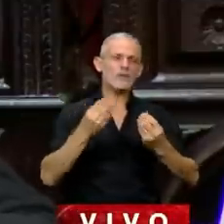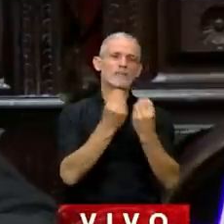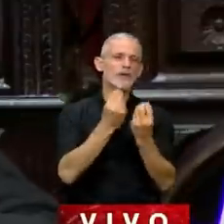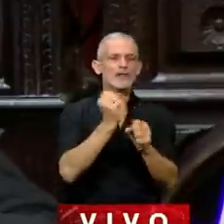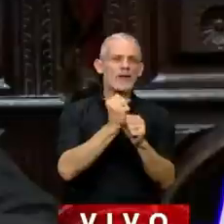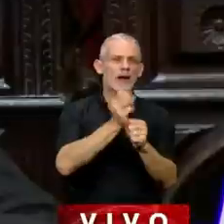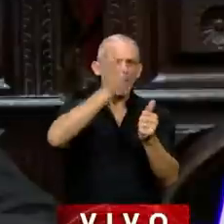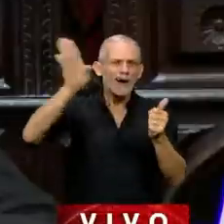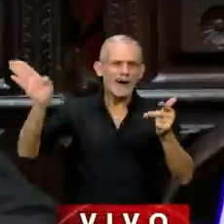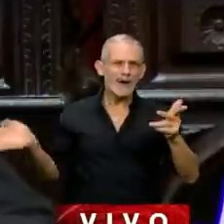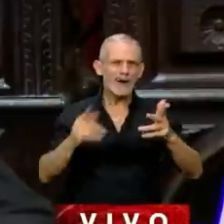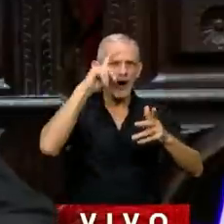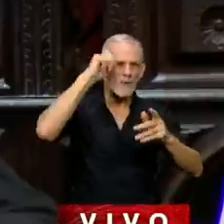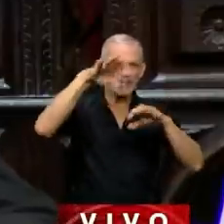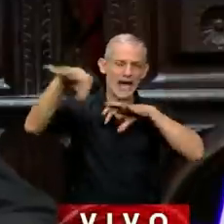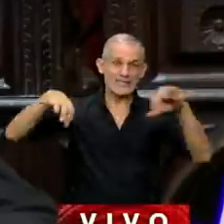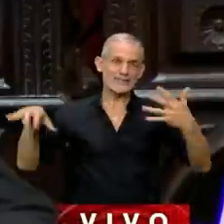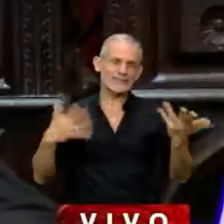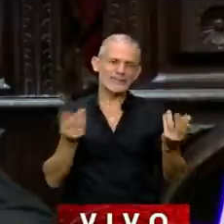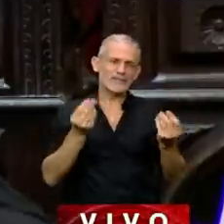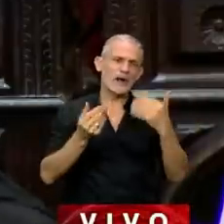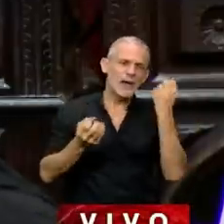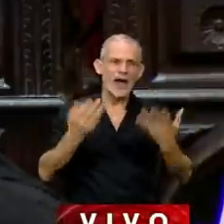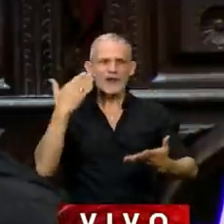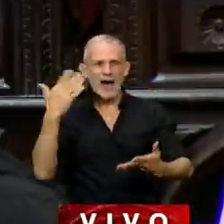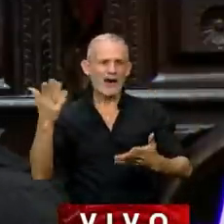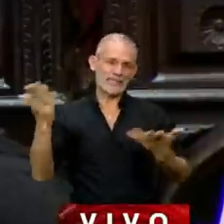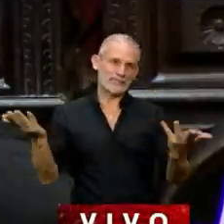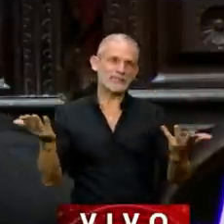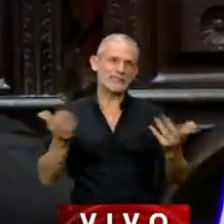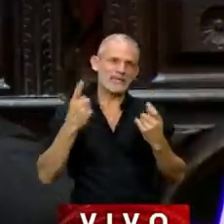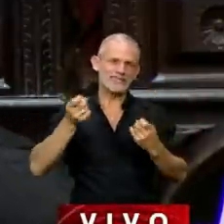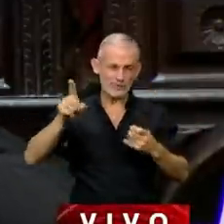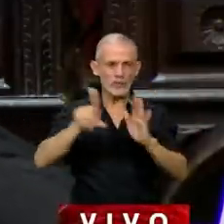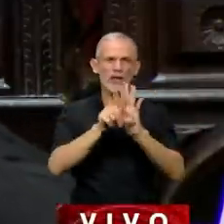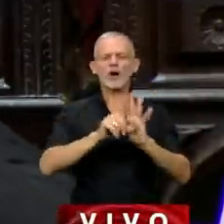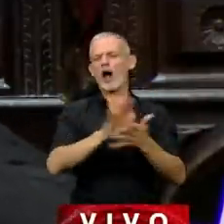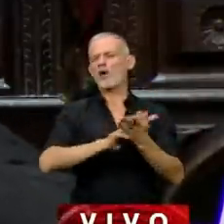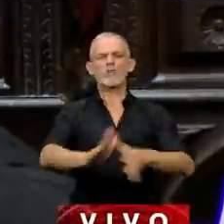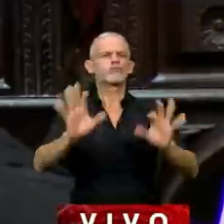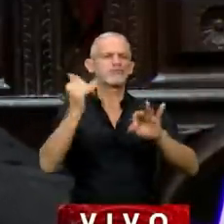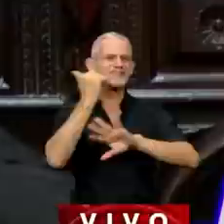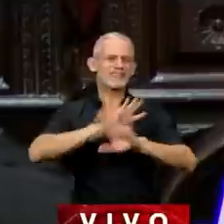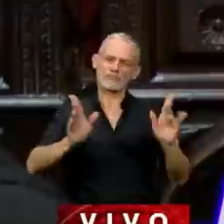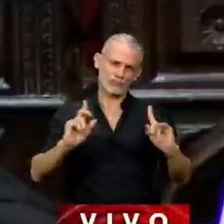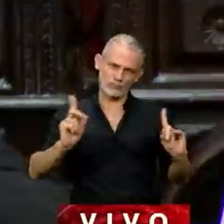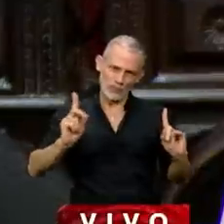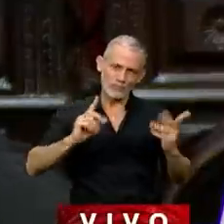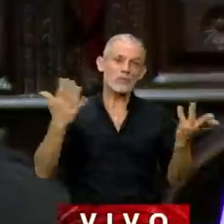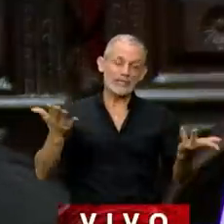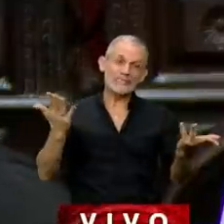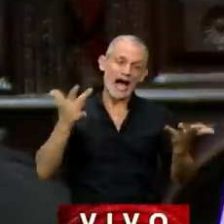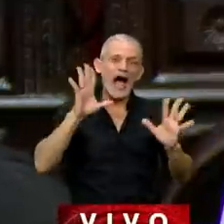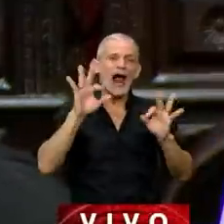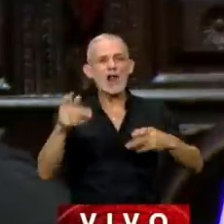a las condiciones de trabajo. Entonces me parece que si bien esta ley no responde y no resuelve toda la situación, es un